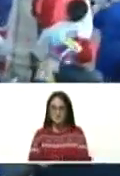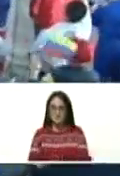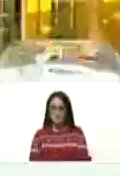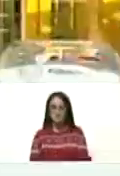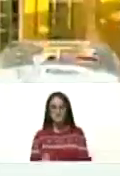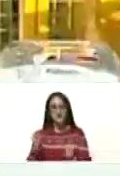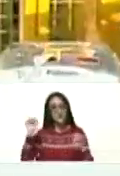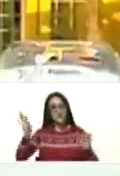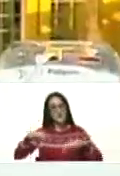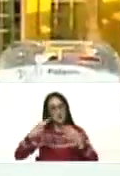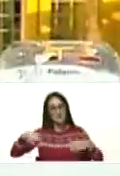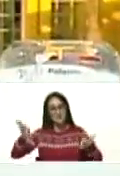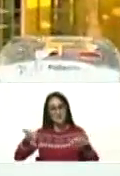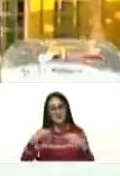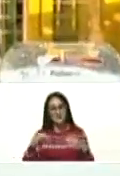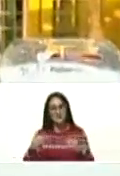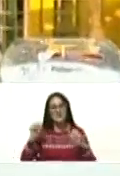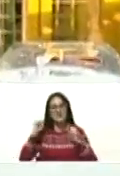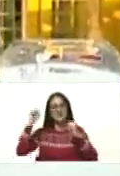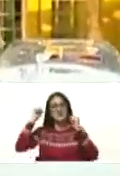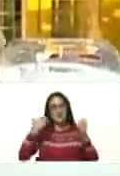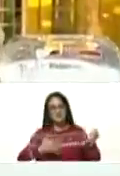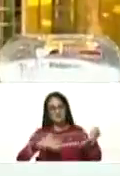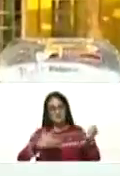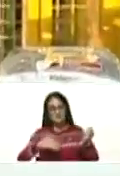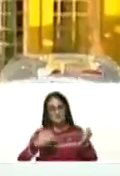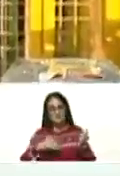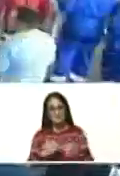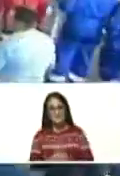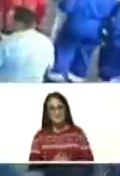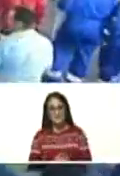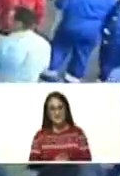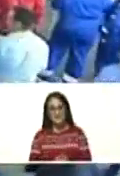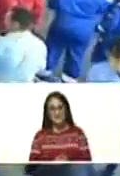viva la música! ¡Que viva la gaita!